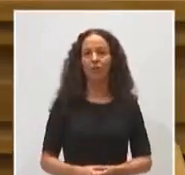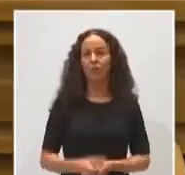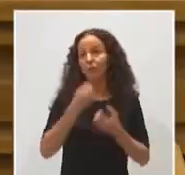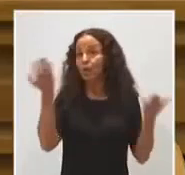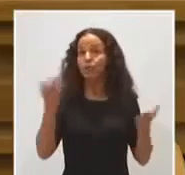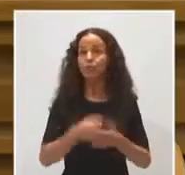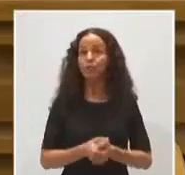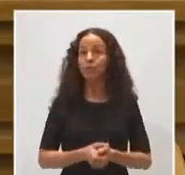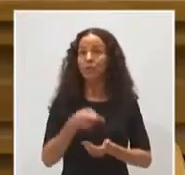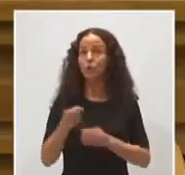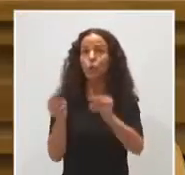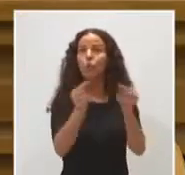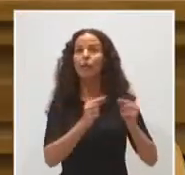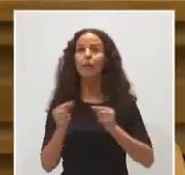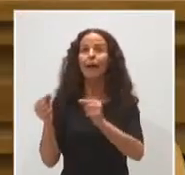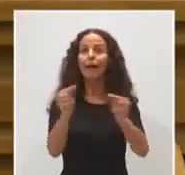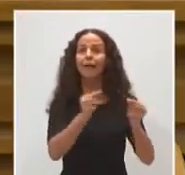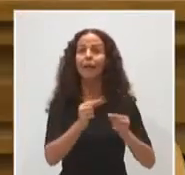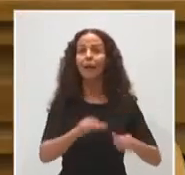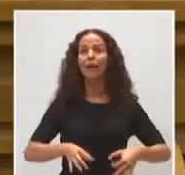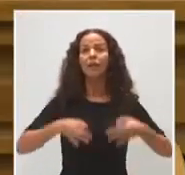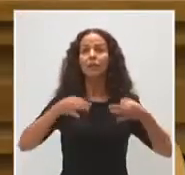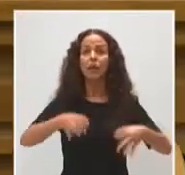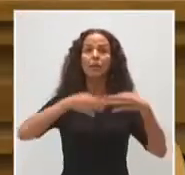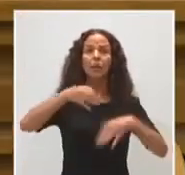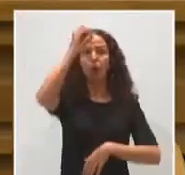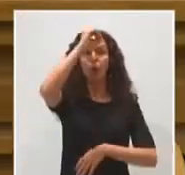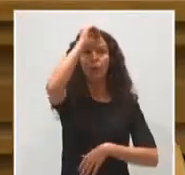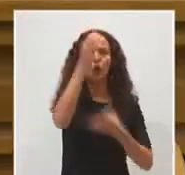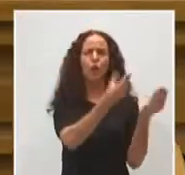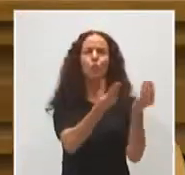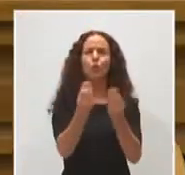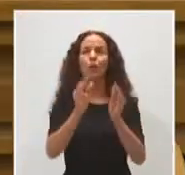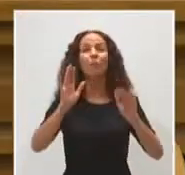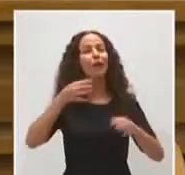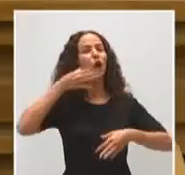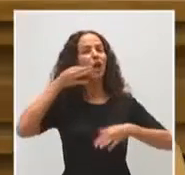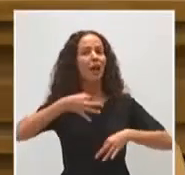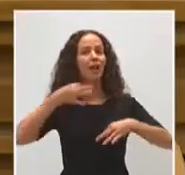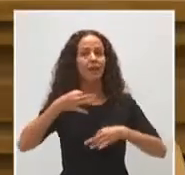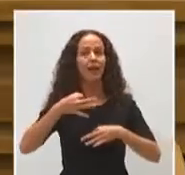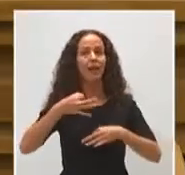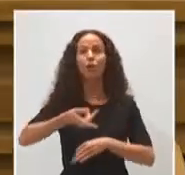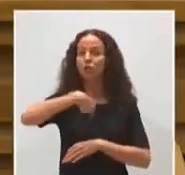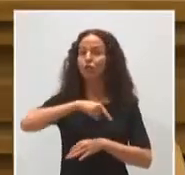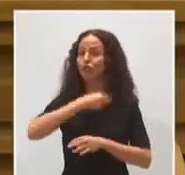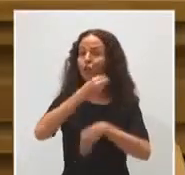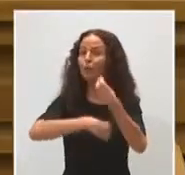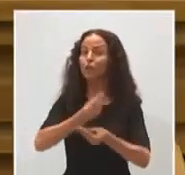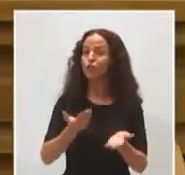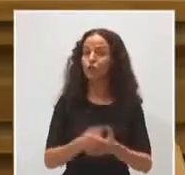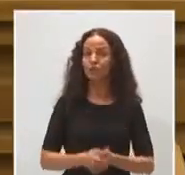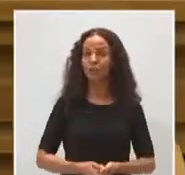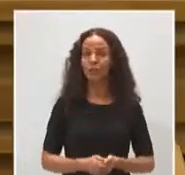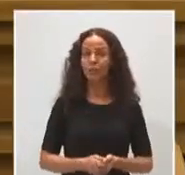esto es un debate que seguramente siempre se presta a todas las interpretaciones pero la realidad es que nosotros lo hemos hecho desde esa perspectiva